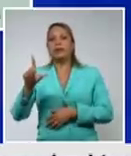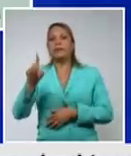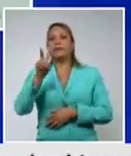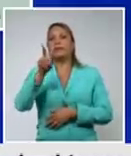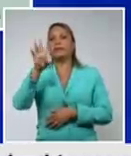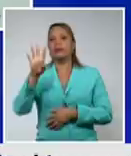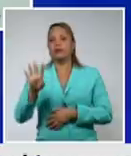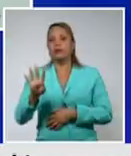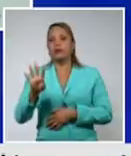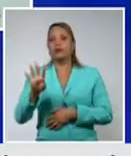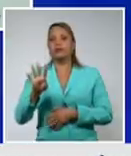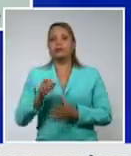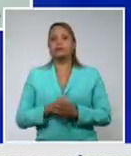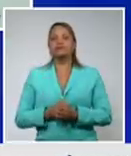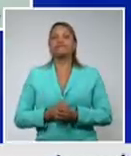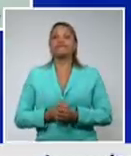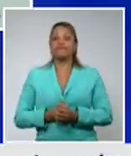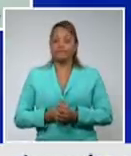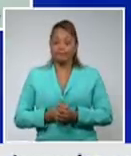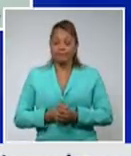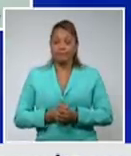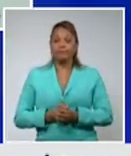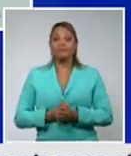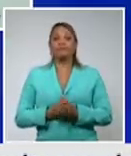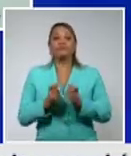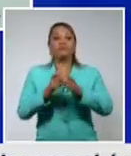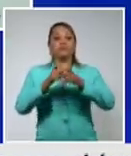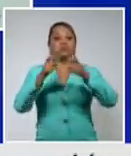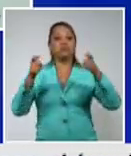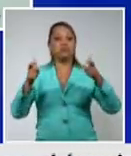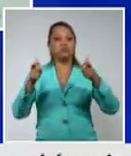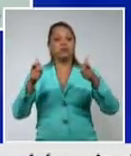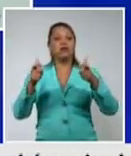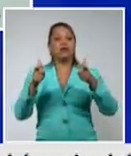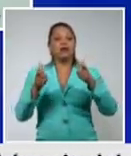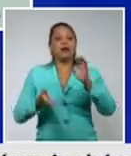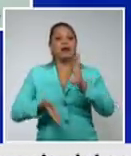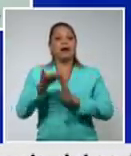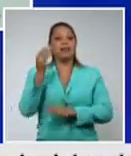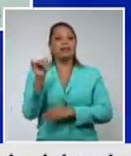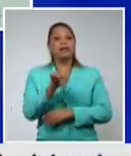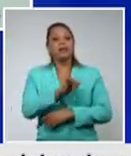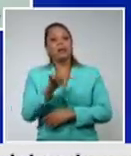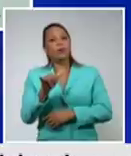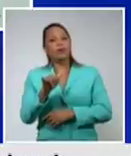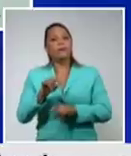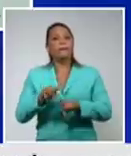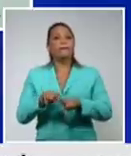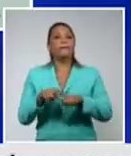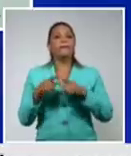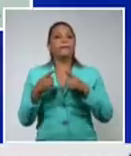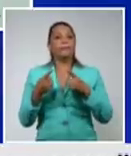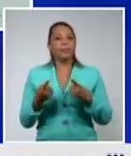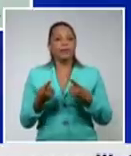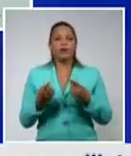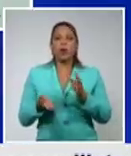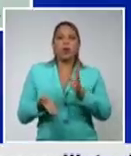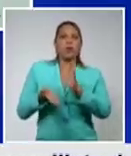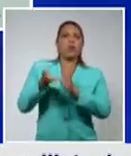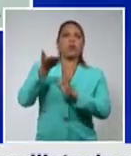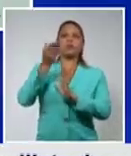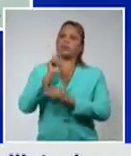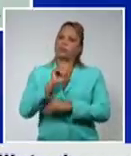autóctonos, también ha tenido unas cifras altas, pero sin que sea muy elevada la